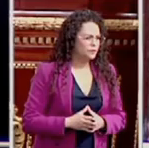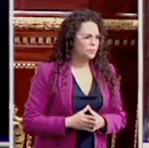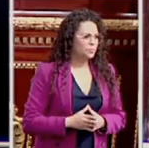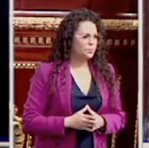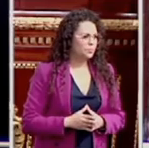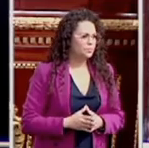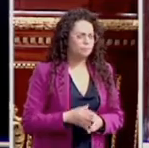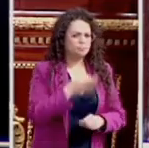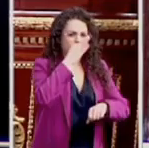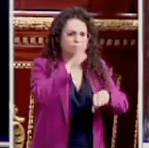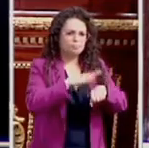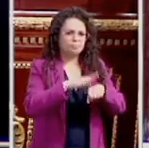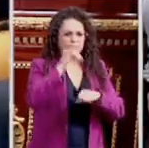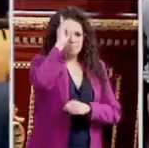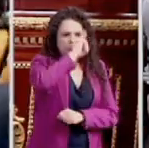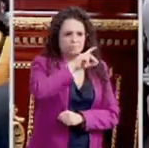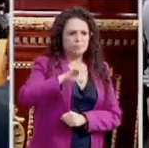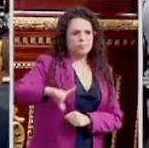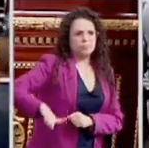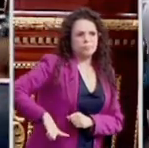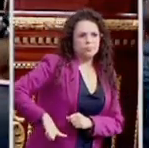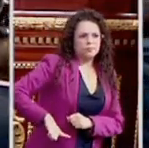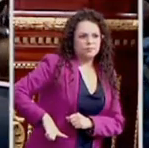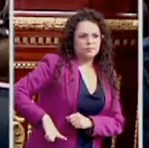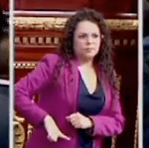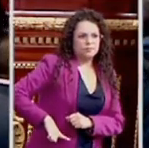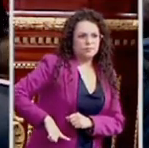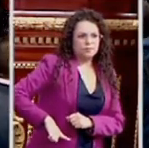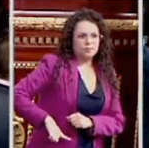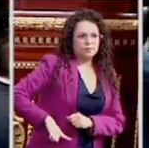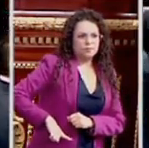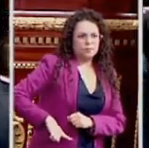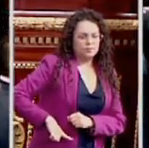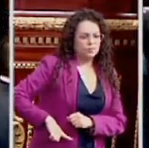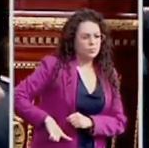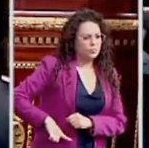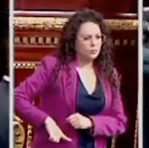de gobierno, al Consejo Judicial Ciudadano, ambos de la